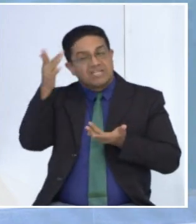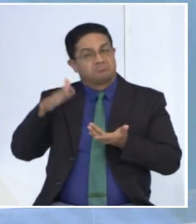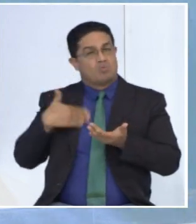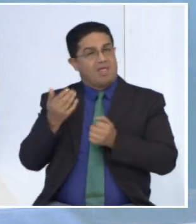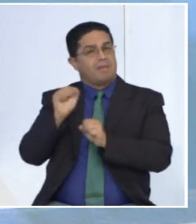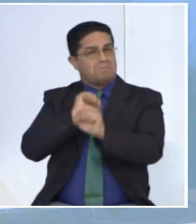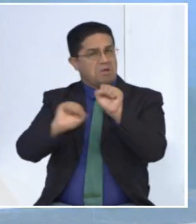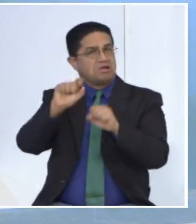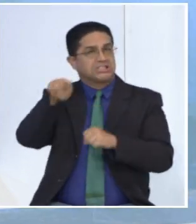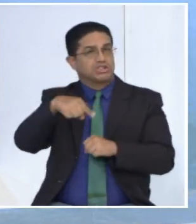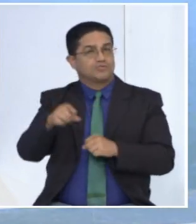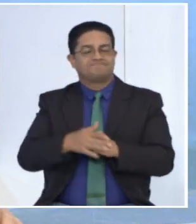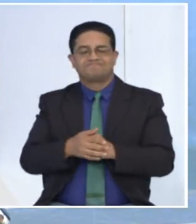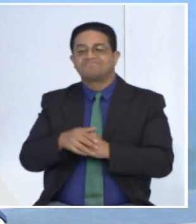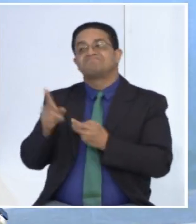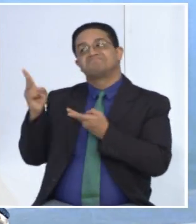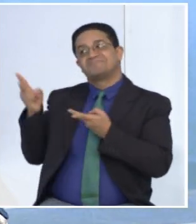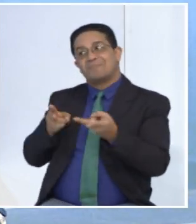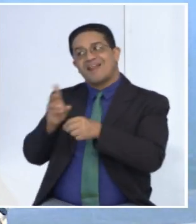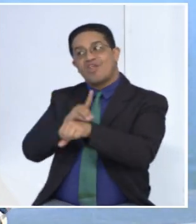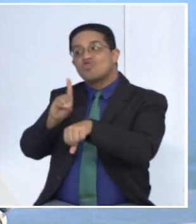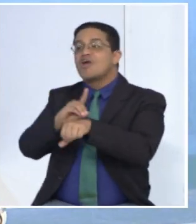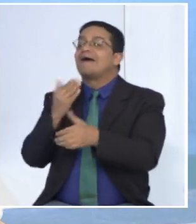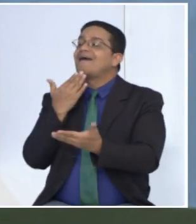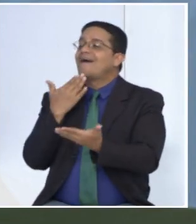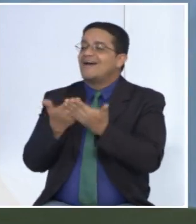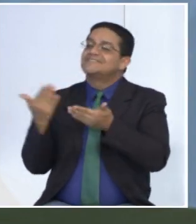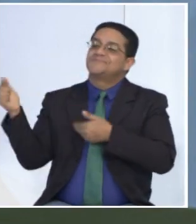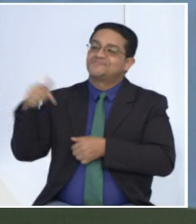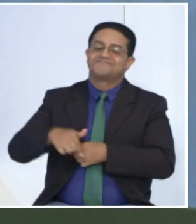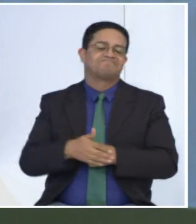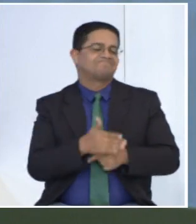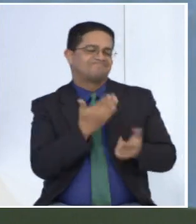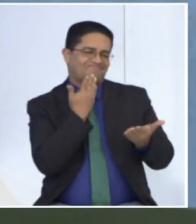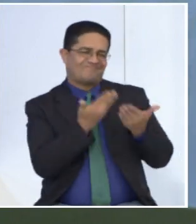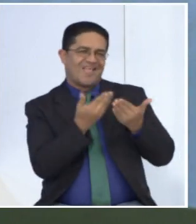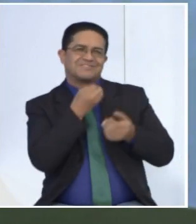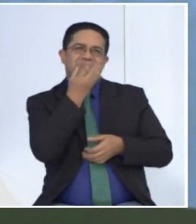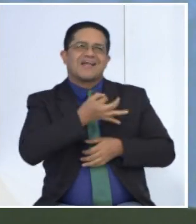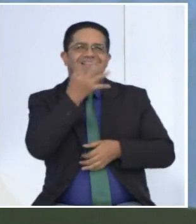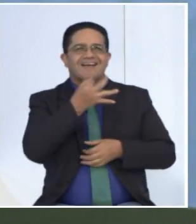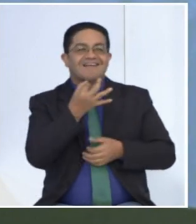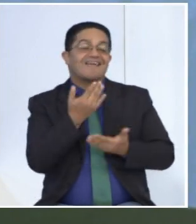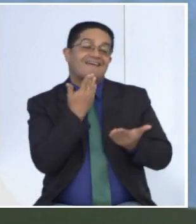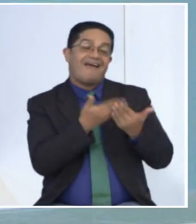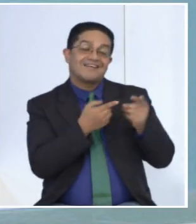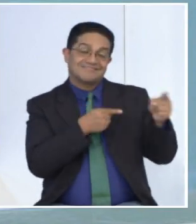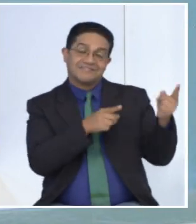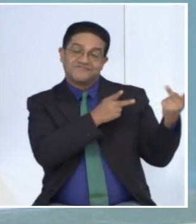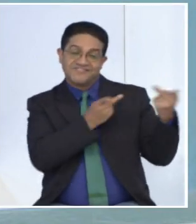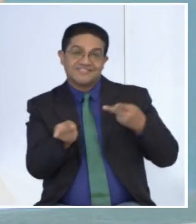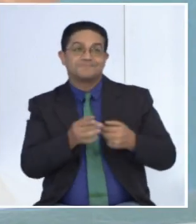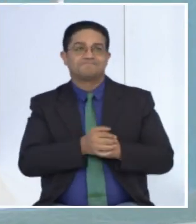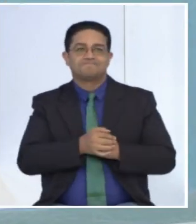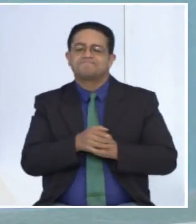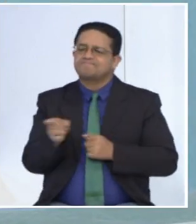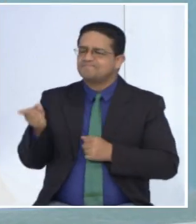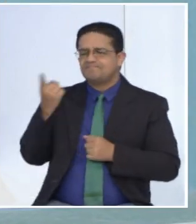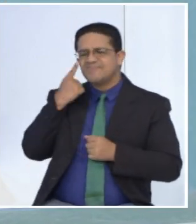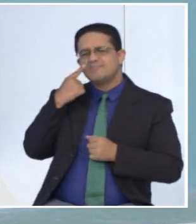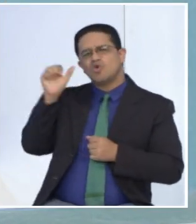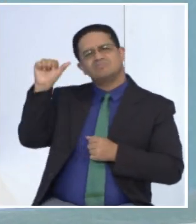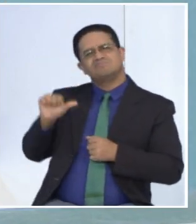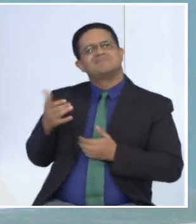prevenir. Un gusto recibirlo, doctor. Gracias por acompañarnos. Hola Daniela, buenas tardes, ¿cómo estás? Gracias a ti por la invitación. Bueno, veíamos en la parte anterior